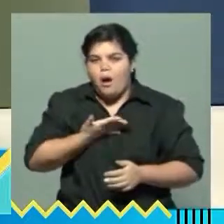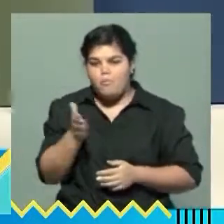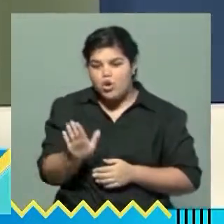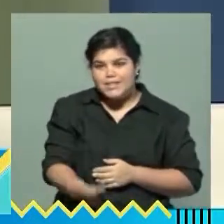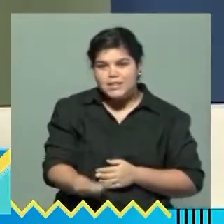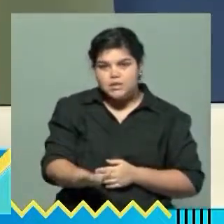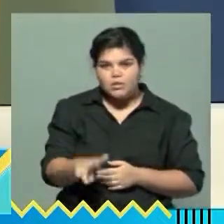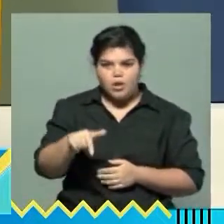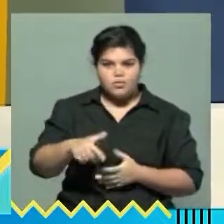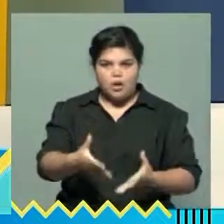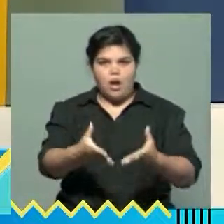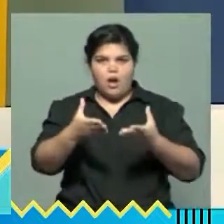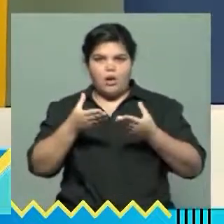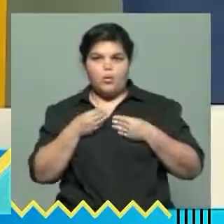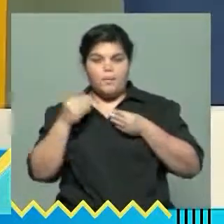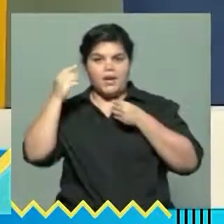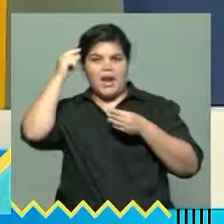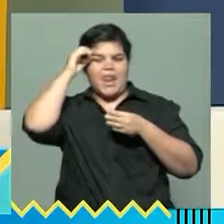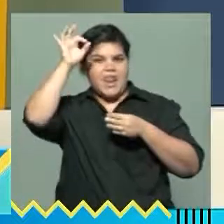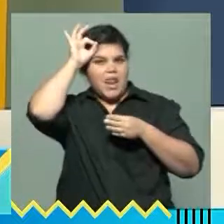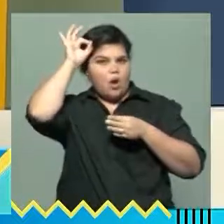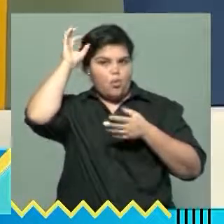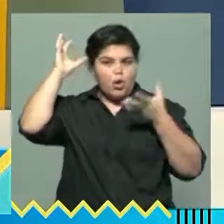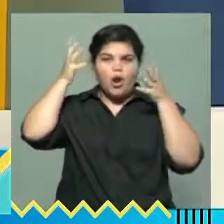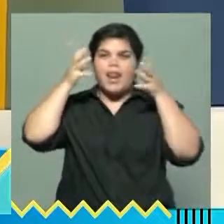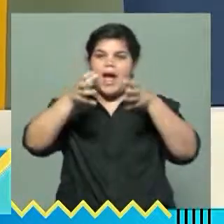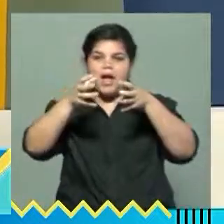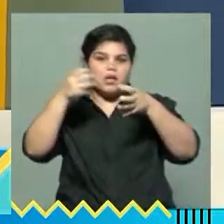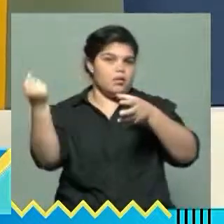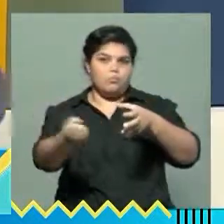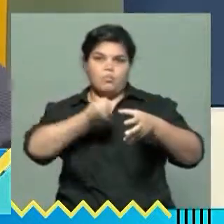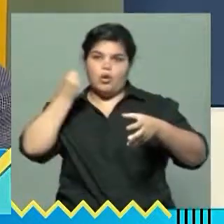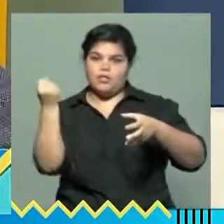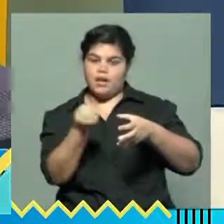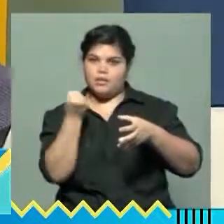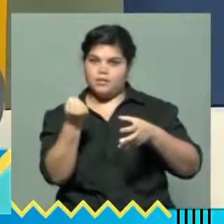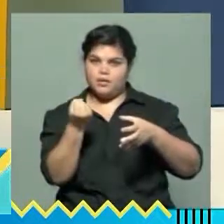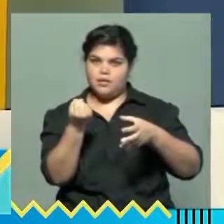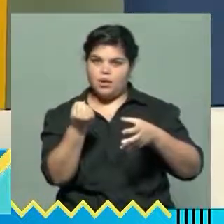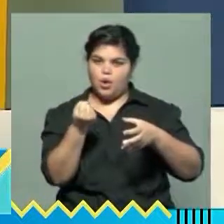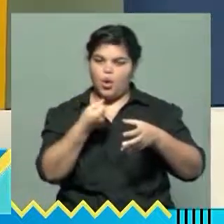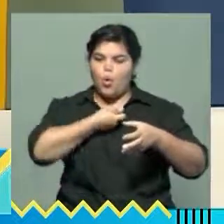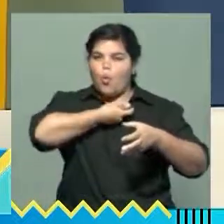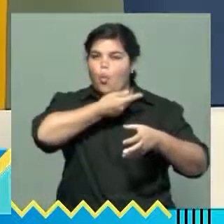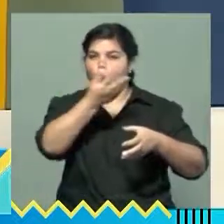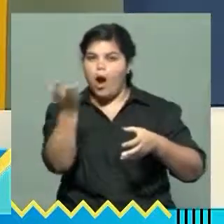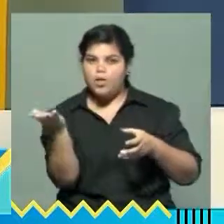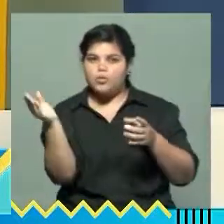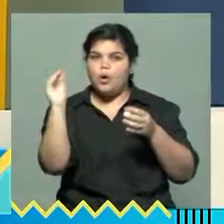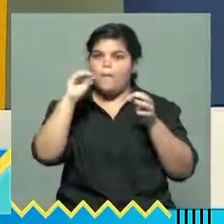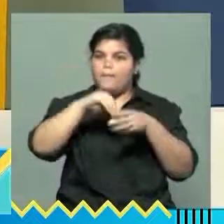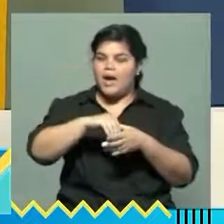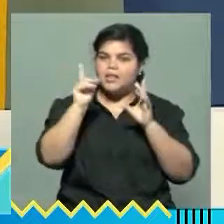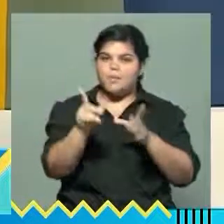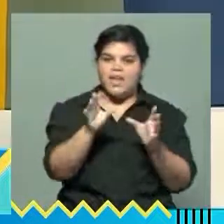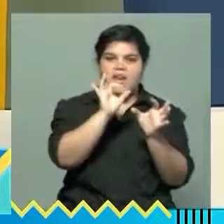provoca una alteración a nivel neurocerebral importantísima, no solamente en la cantidad, sino en la conectividad entre las